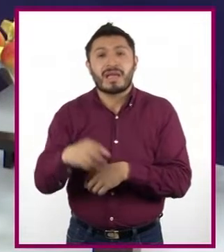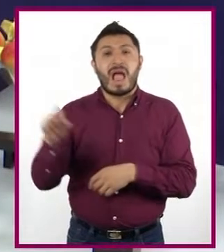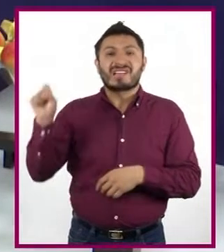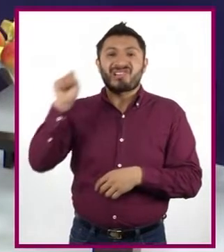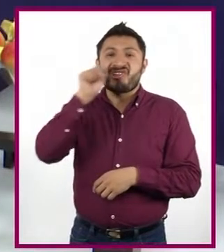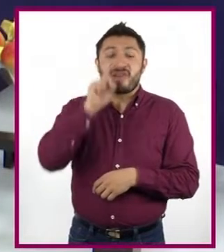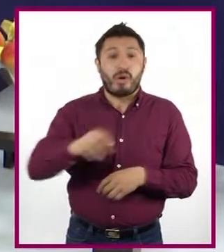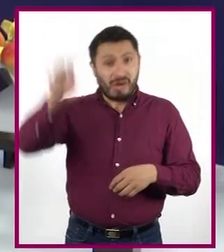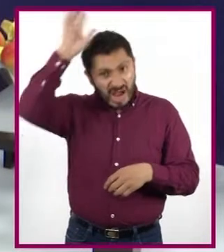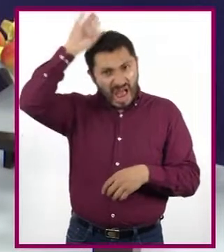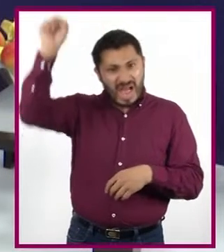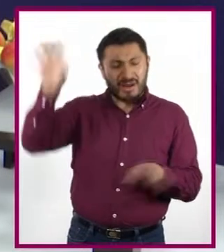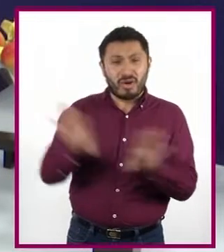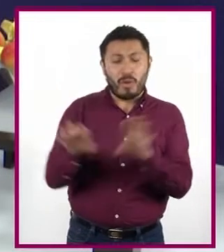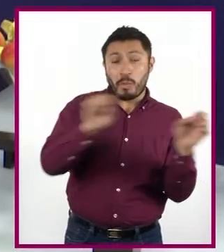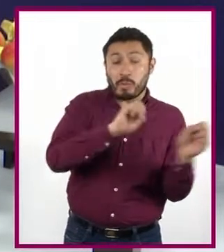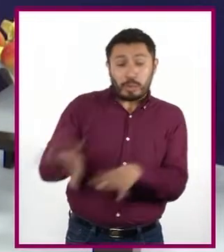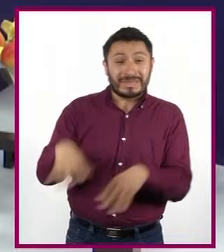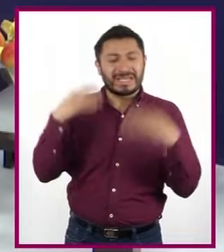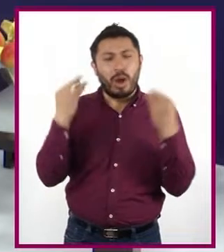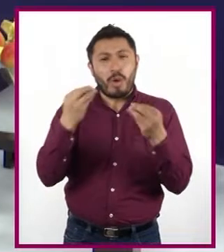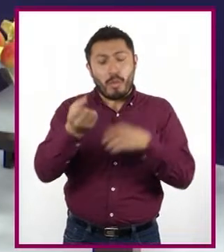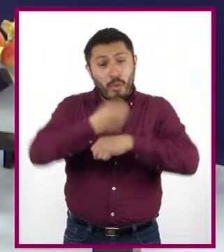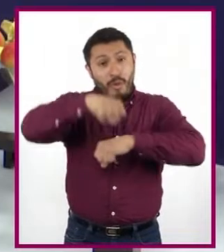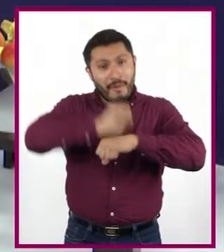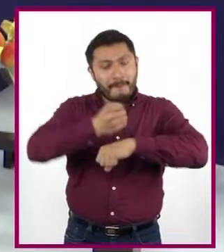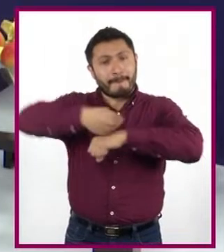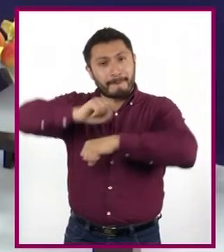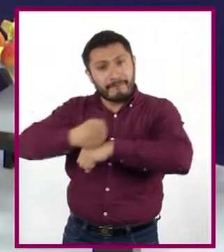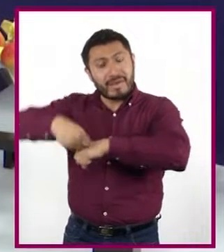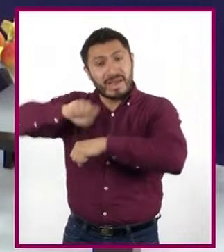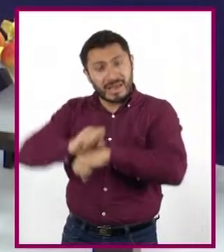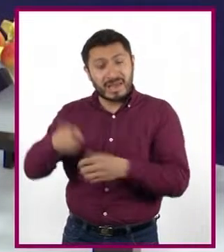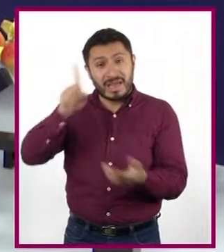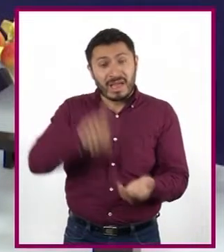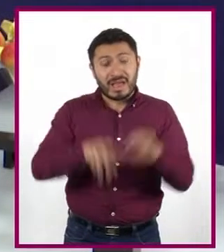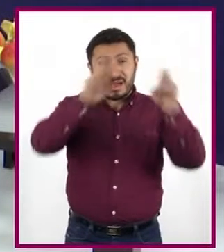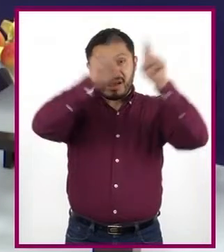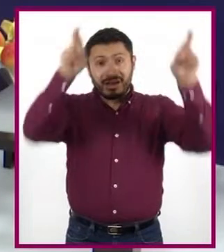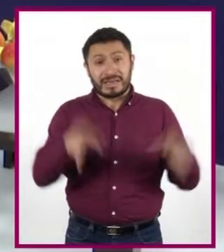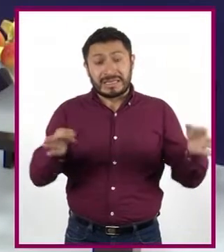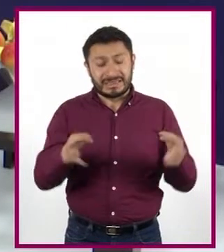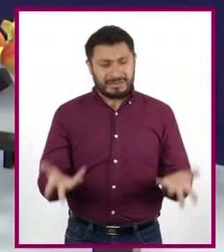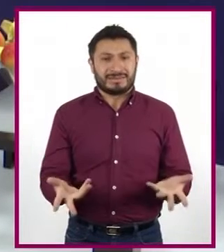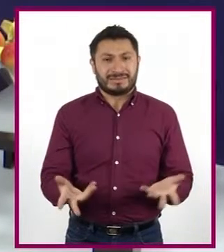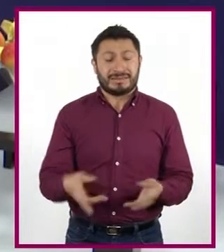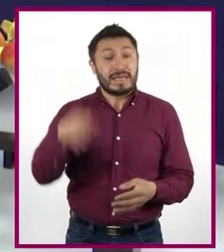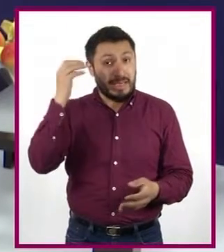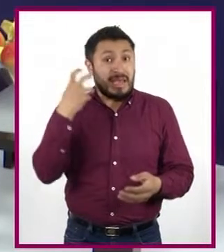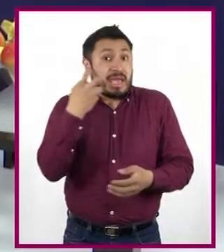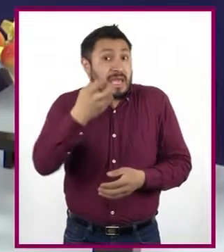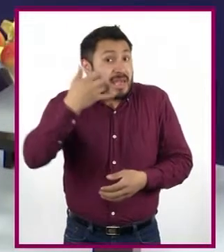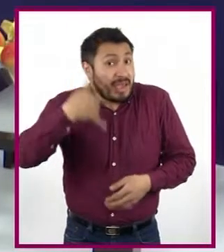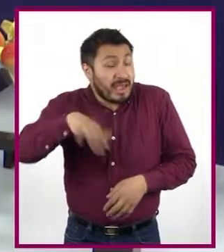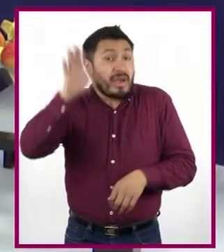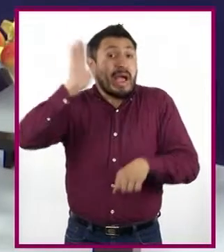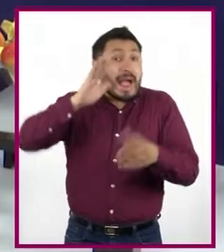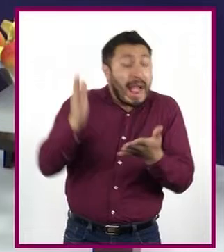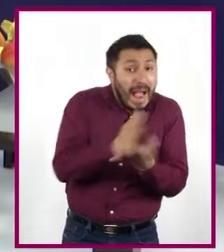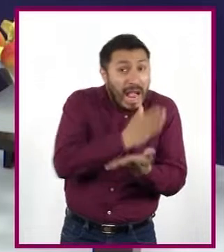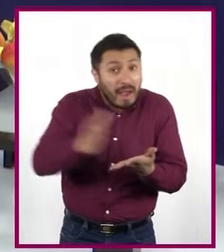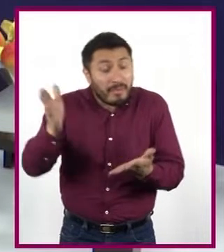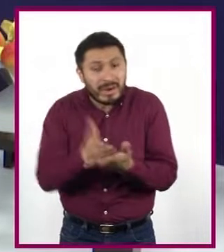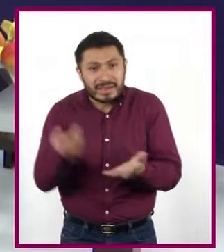calabaza abandonados y que llevan semanas allí. Digo, sin contar lo que dejamos en el plato al comer.